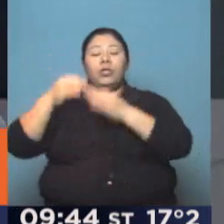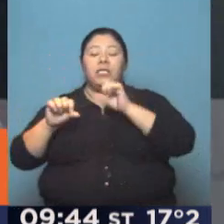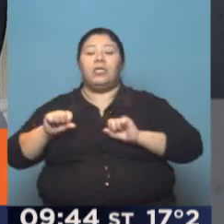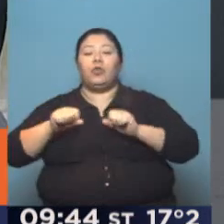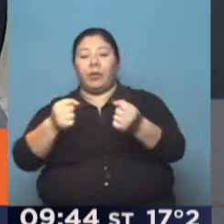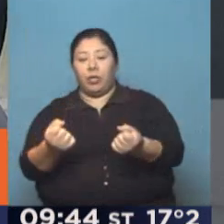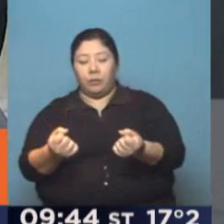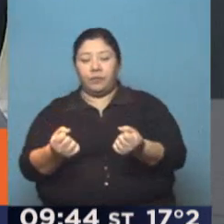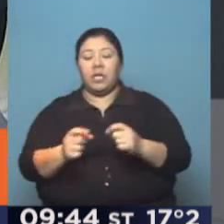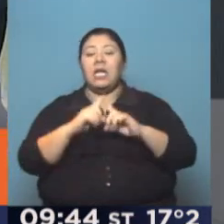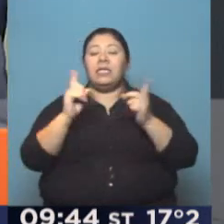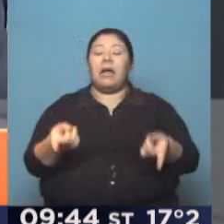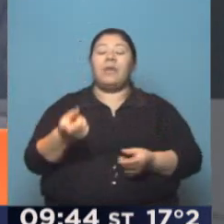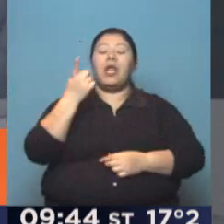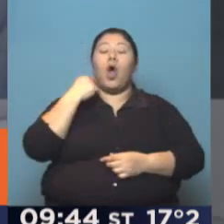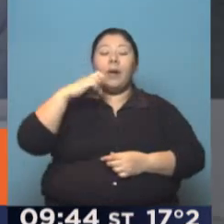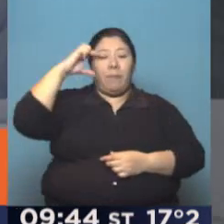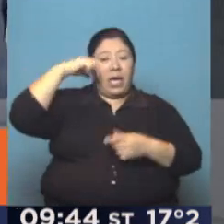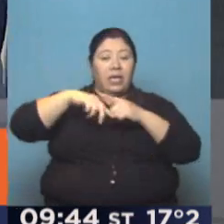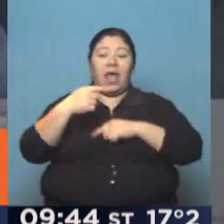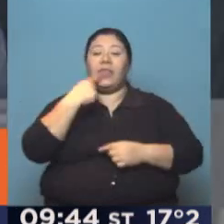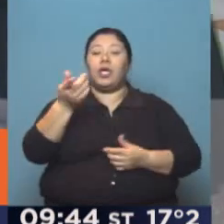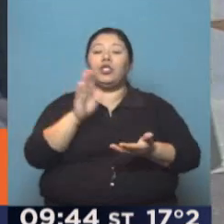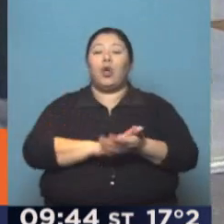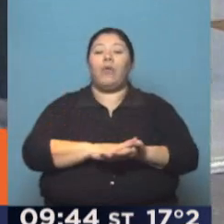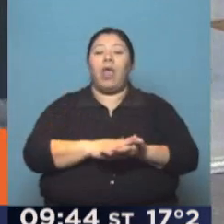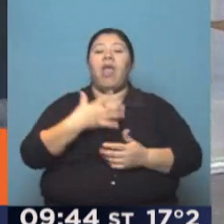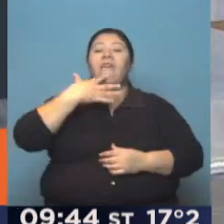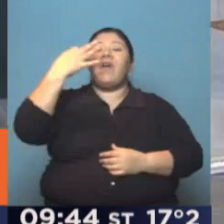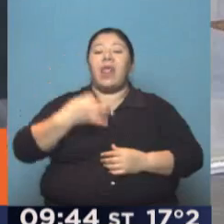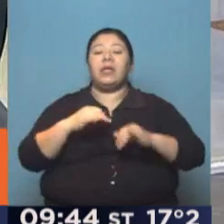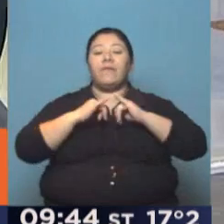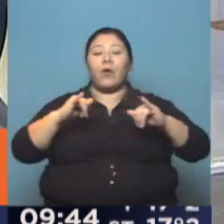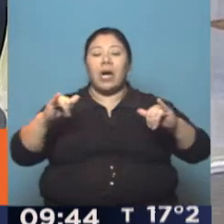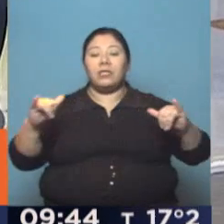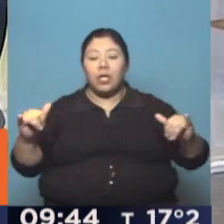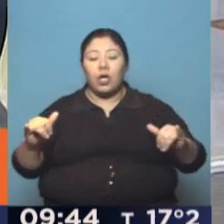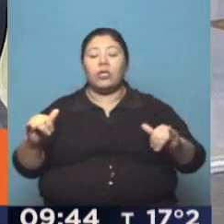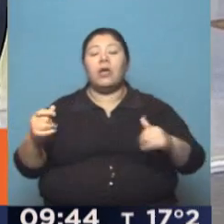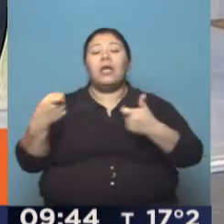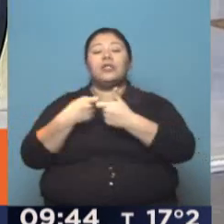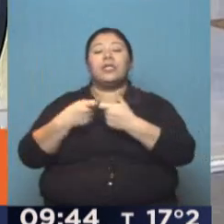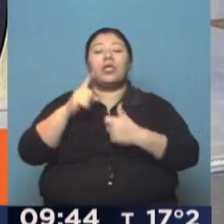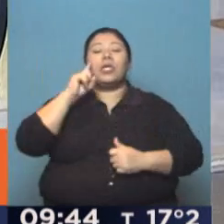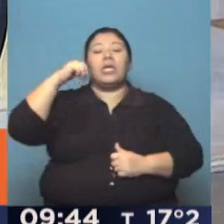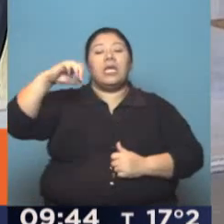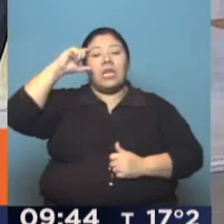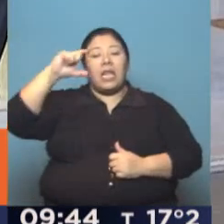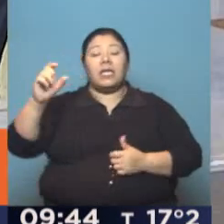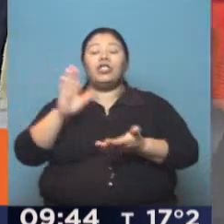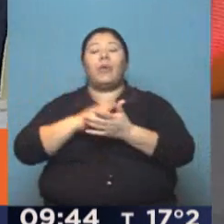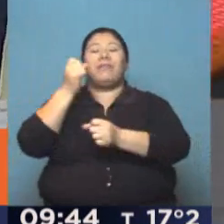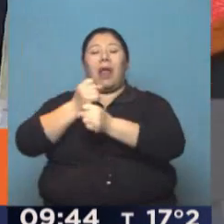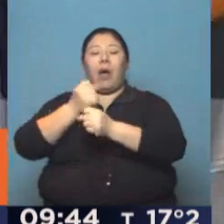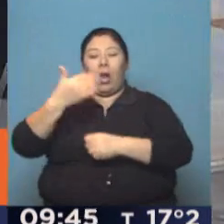sinceramiento, esto, así es como él califica al informe que hace el INDEC sobre el desempleo en la Argentina, y esta diferencia respecto del